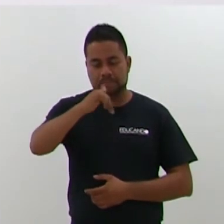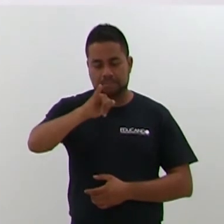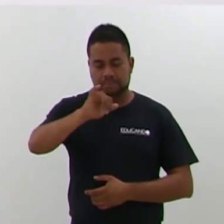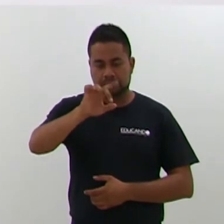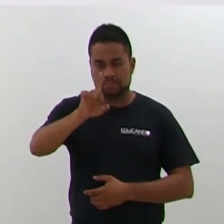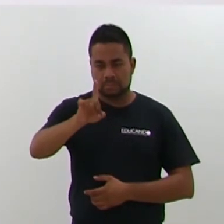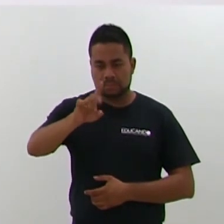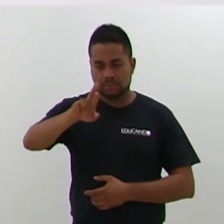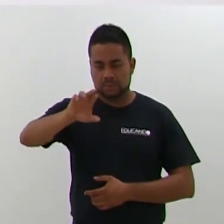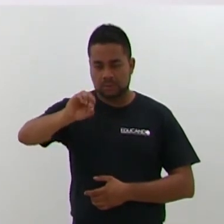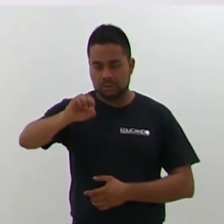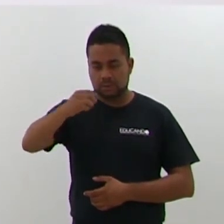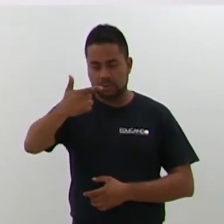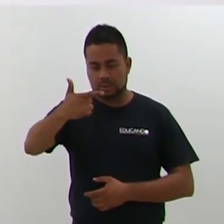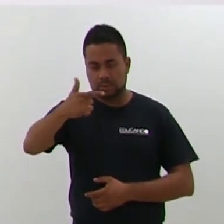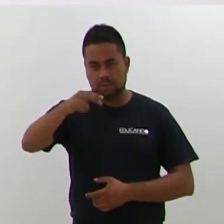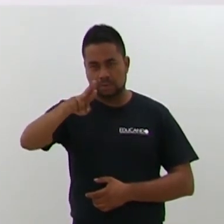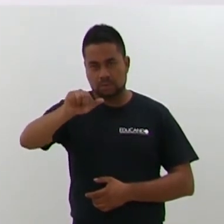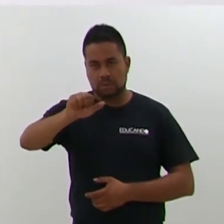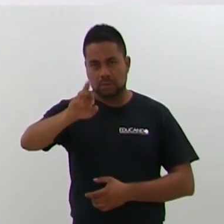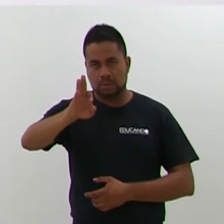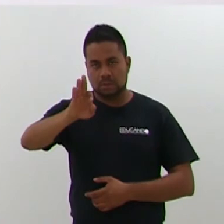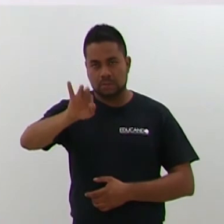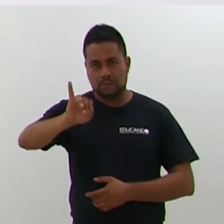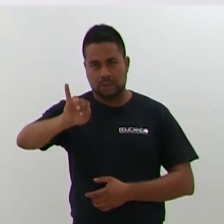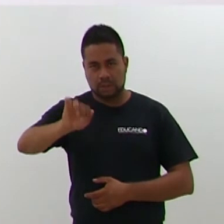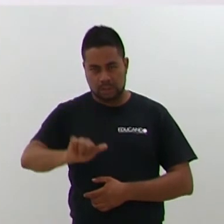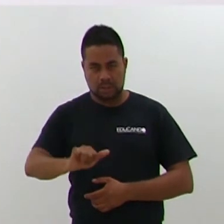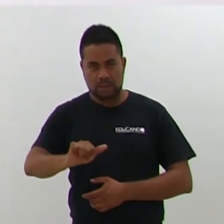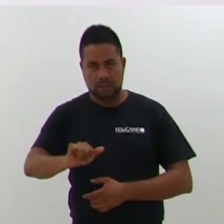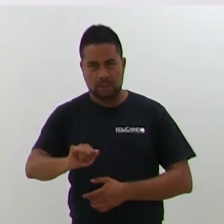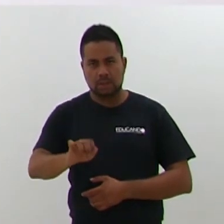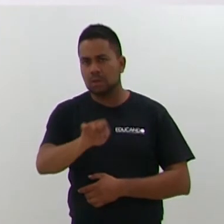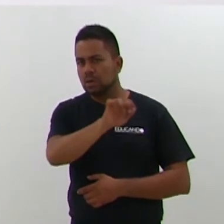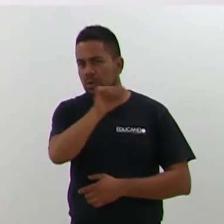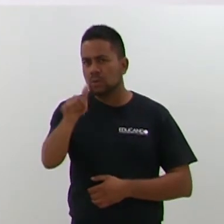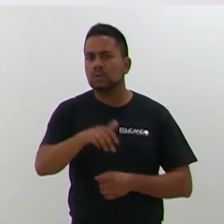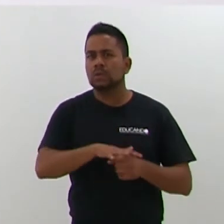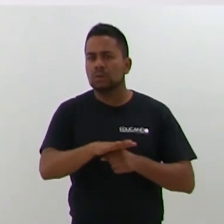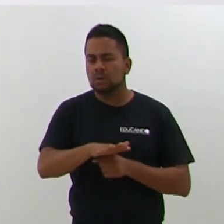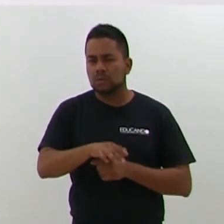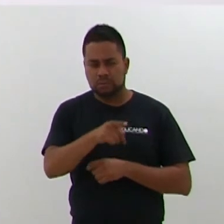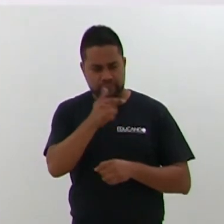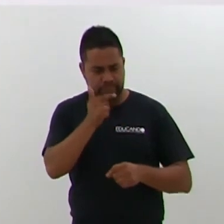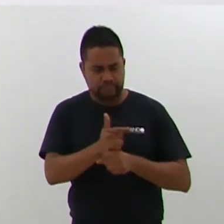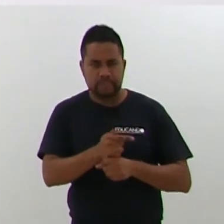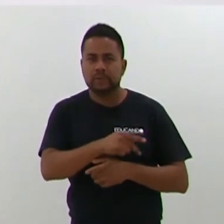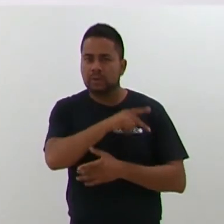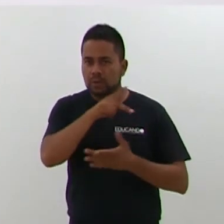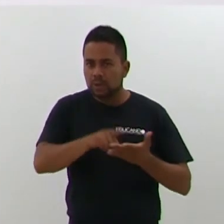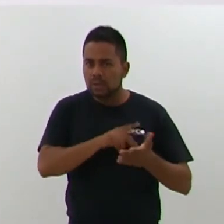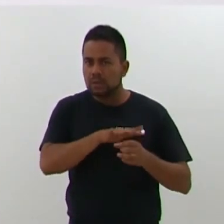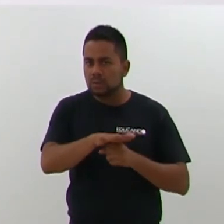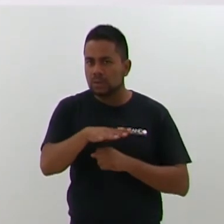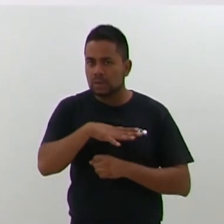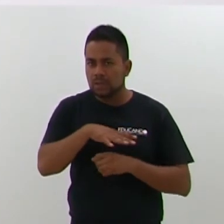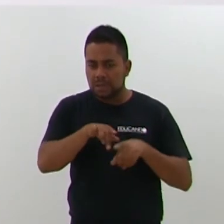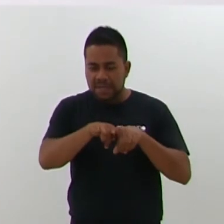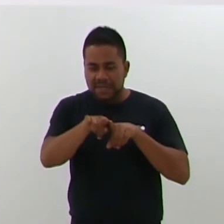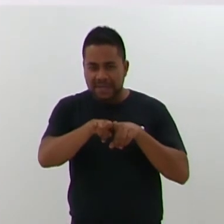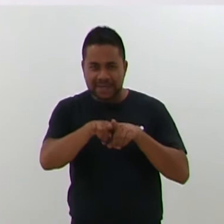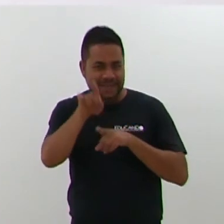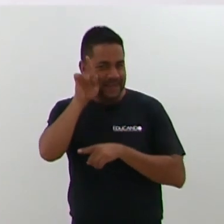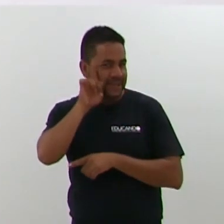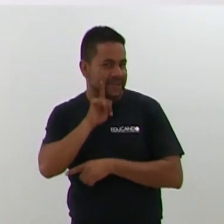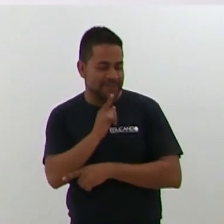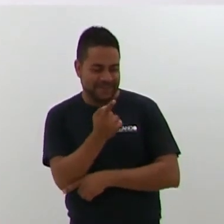hidrografía, ¿verdad? También encontramos que otra de las que vimos hoy, acá otra vez está hermanita,